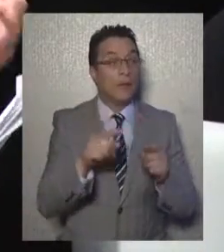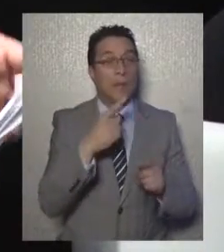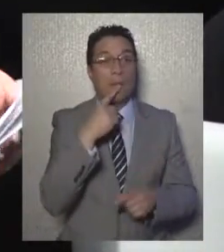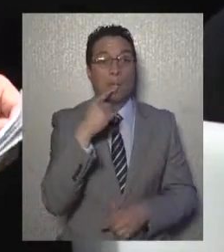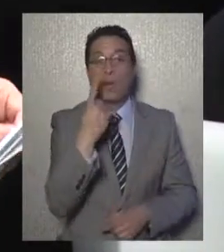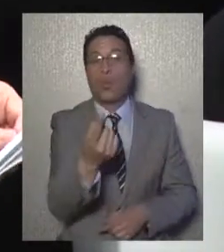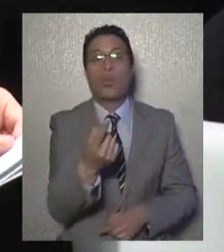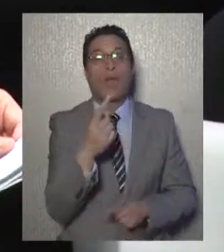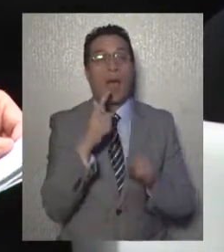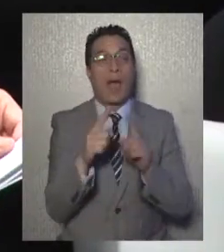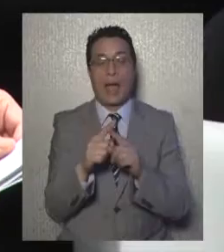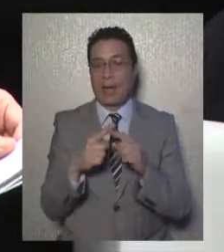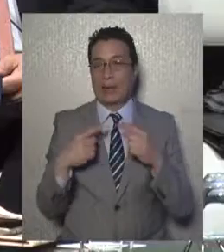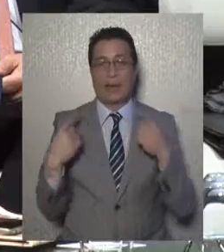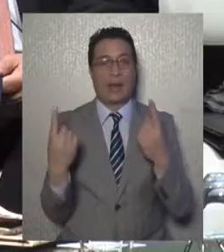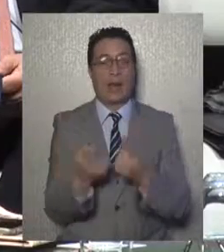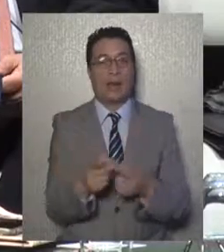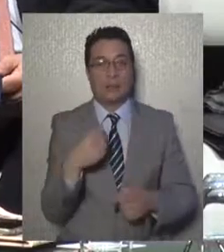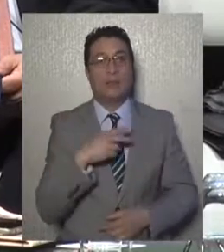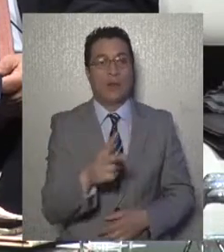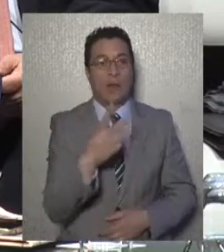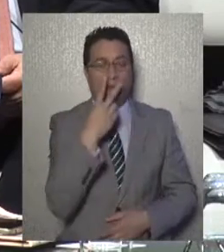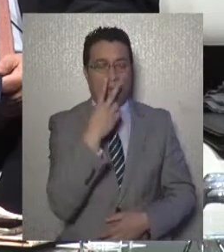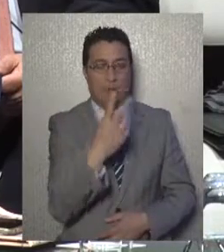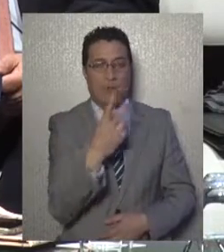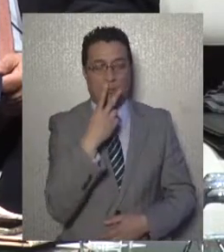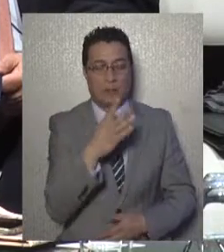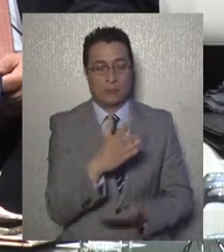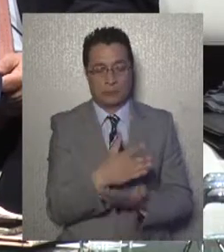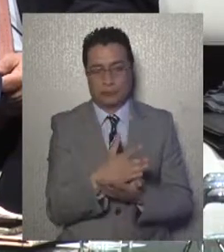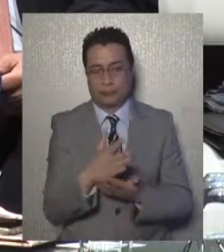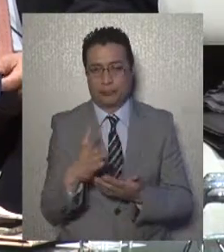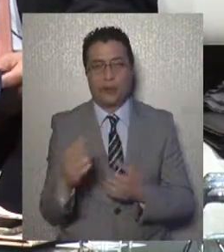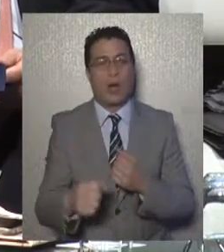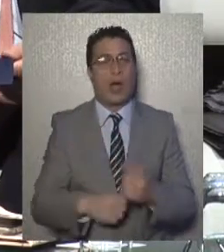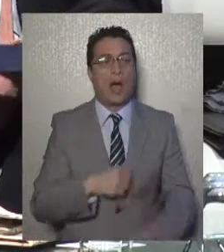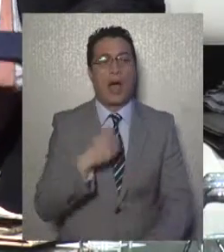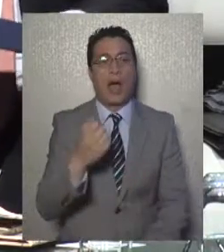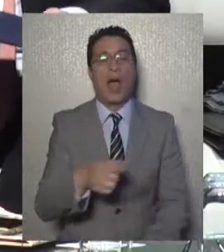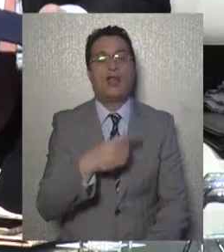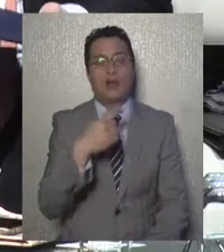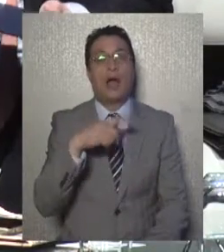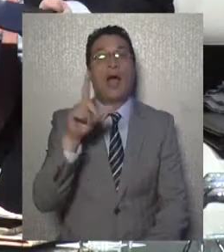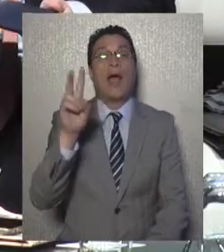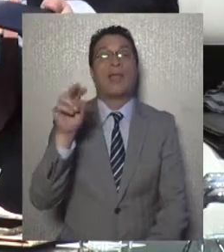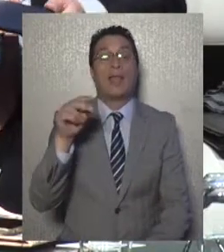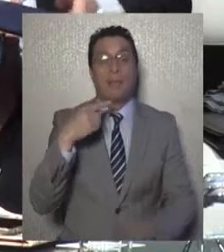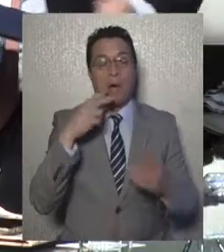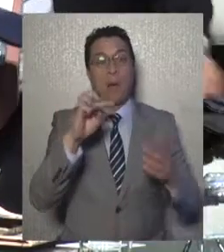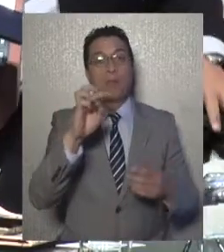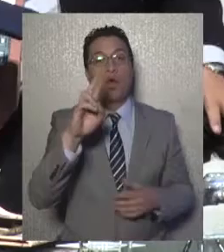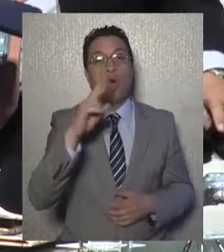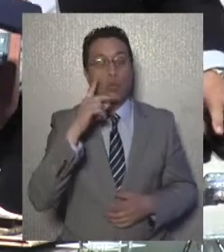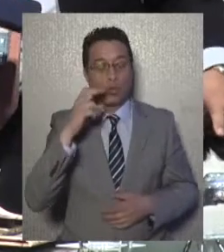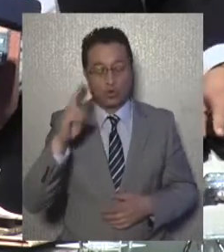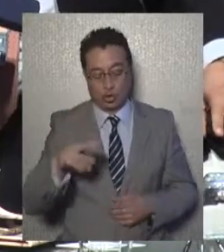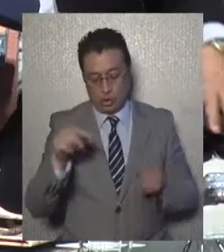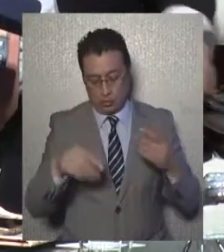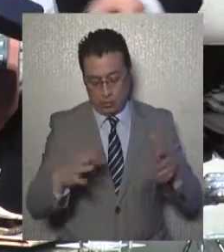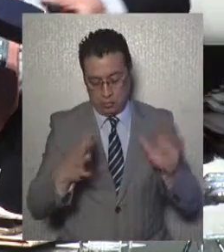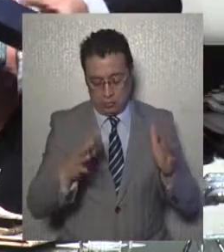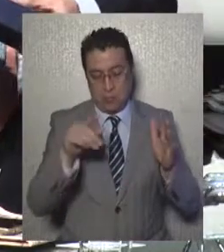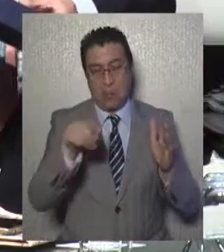general. Hemos visto durante muchos años al tema de la productividad